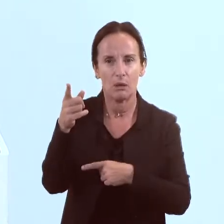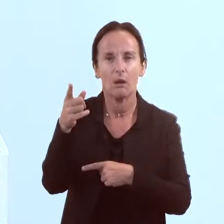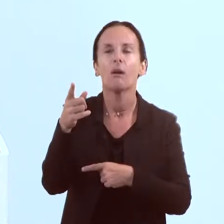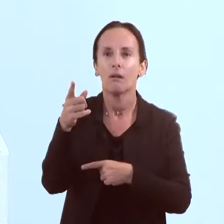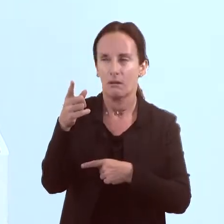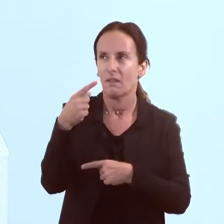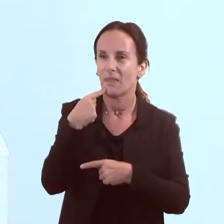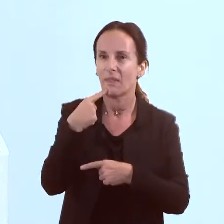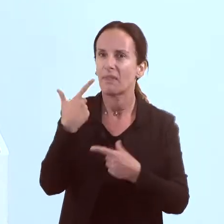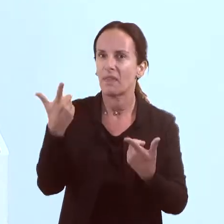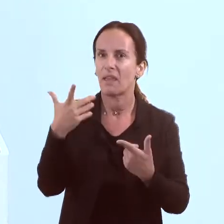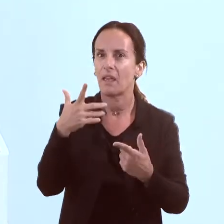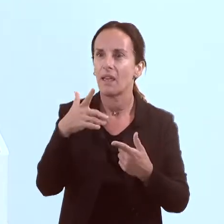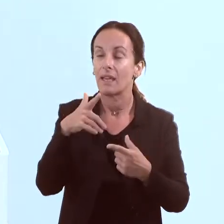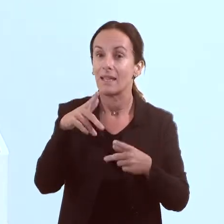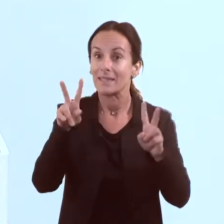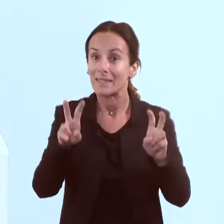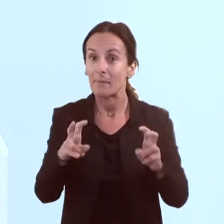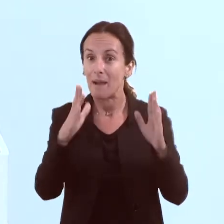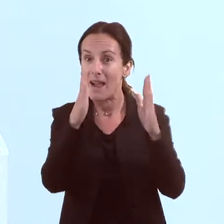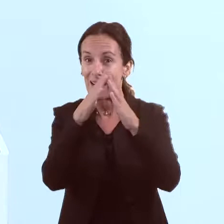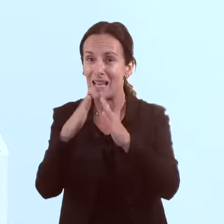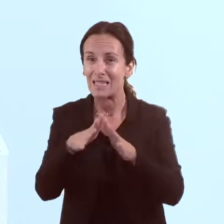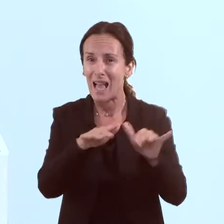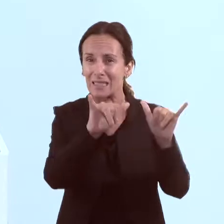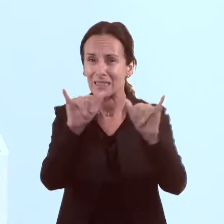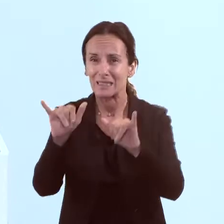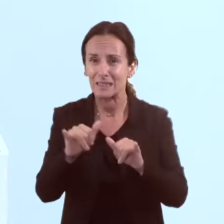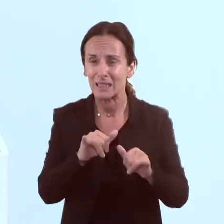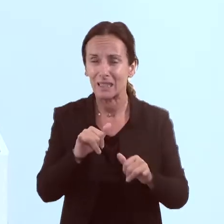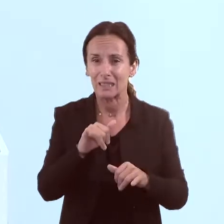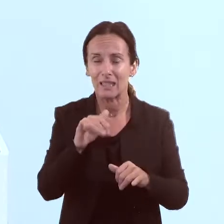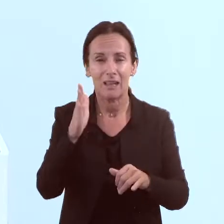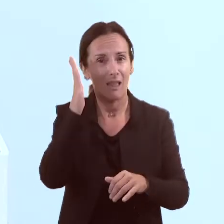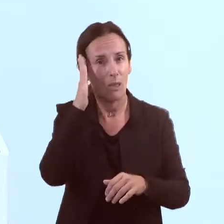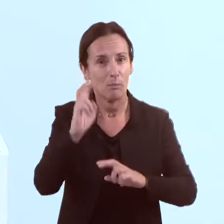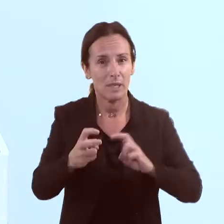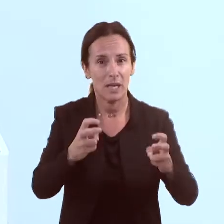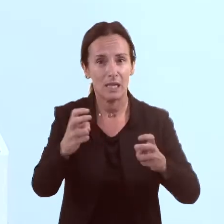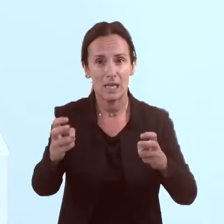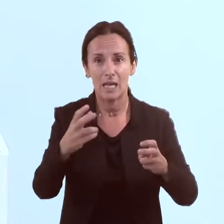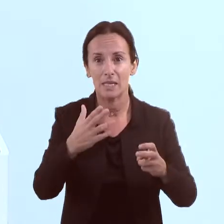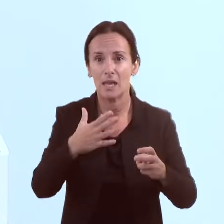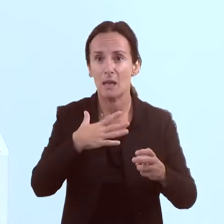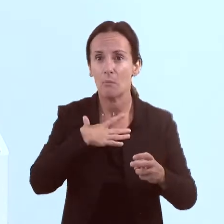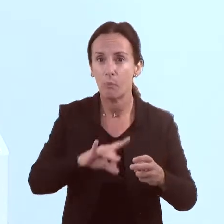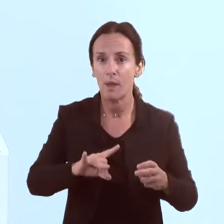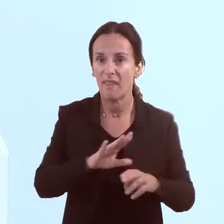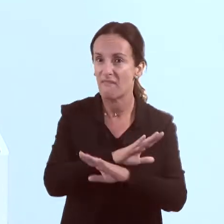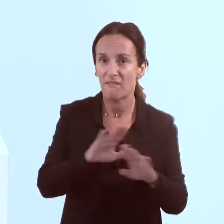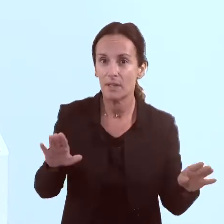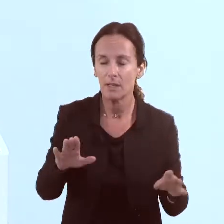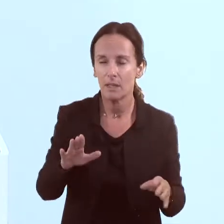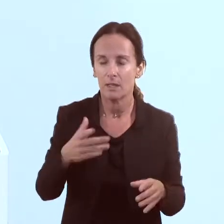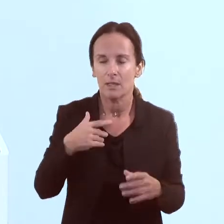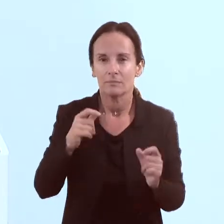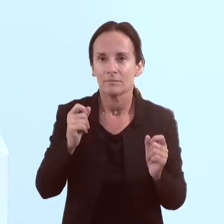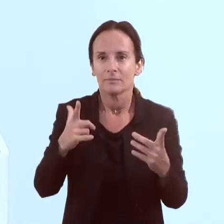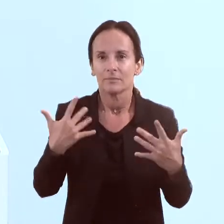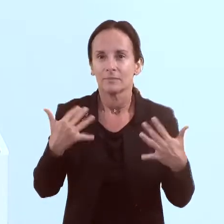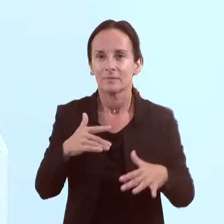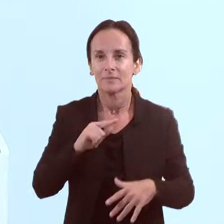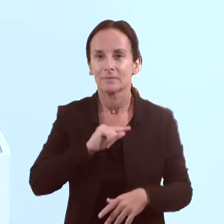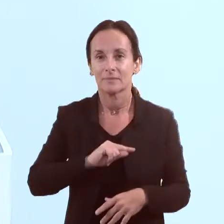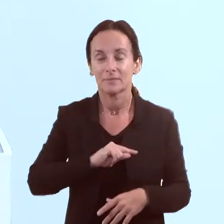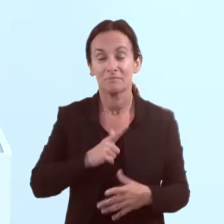y estamos trabajando en ello nos anima muchísimo, porque es lo que creemos. Antes hablábamos con las compañeras lo bonito que es